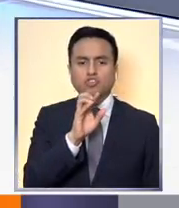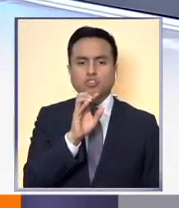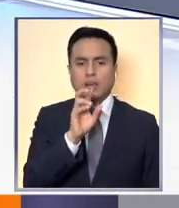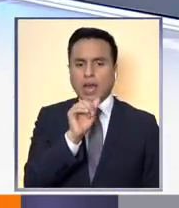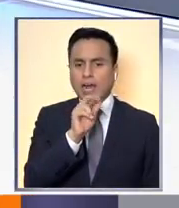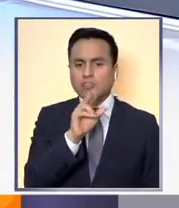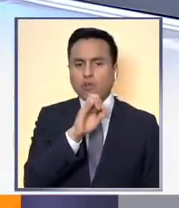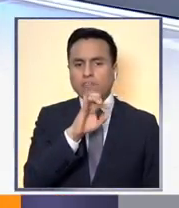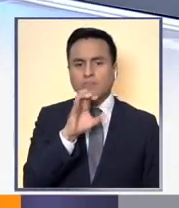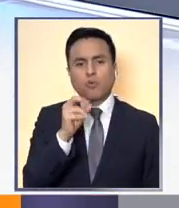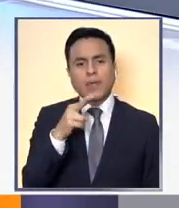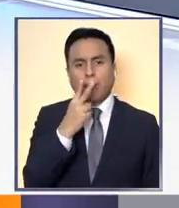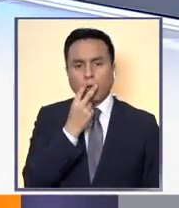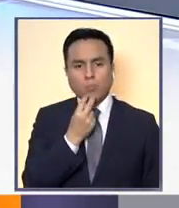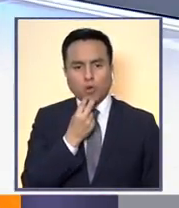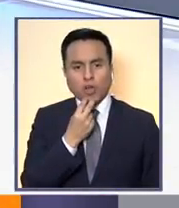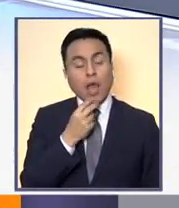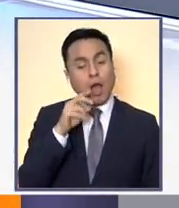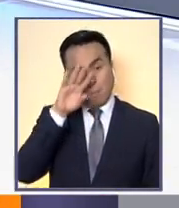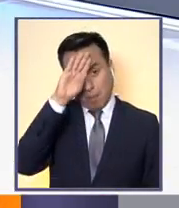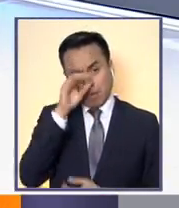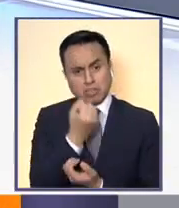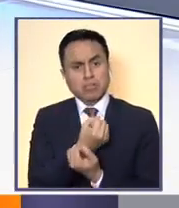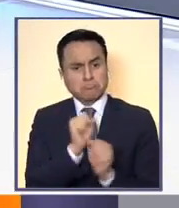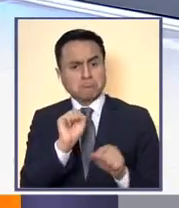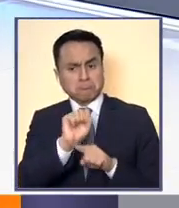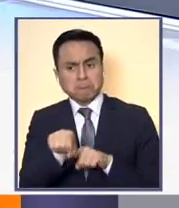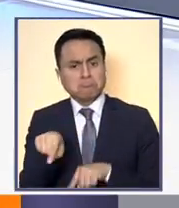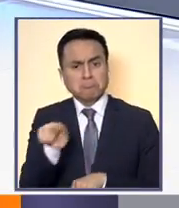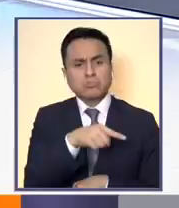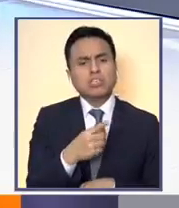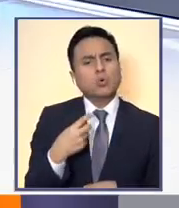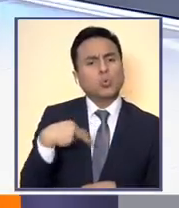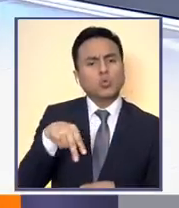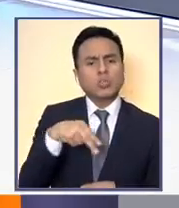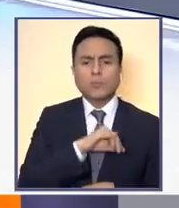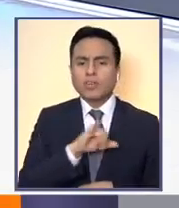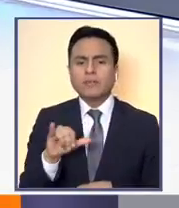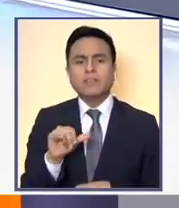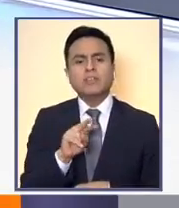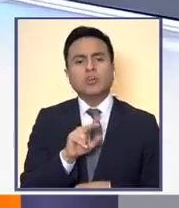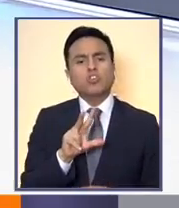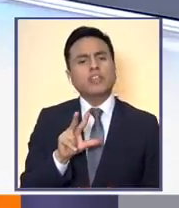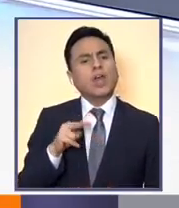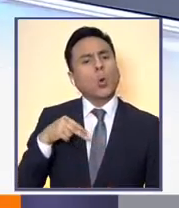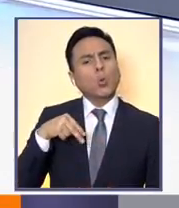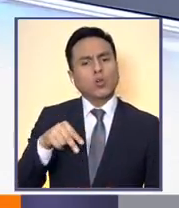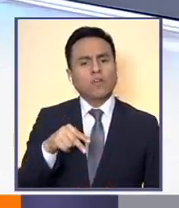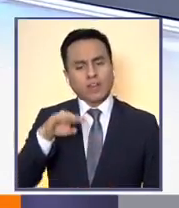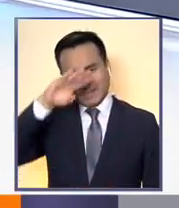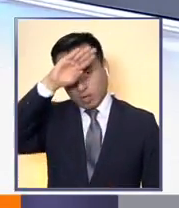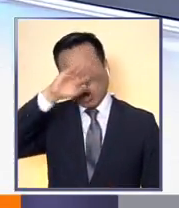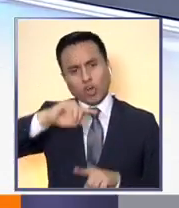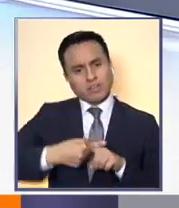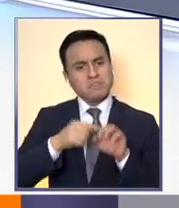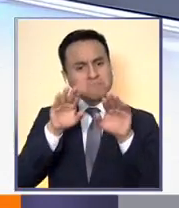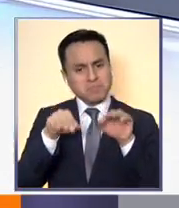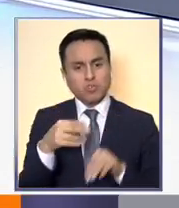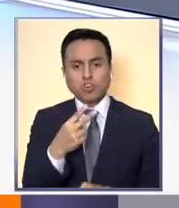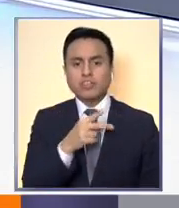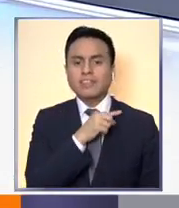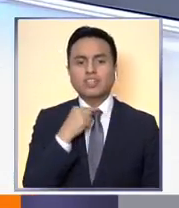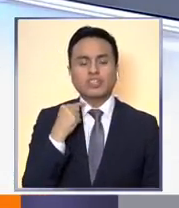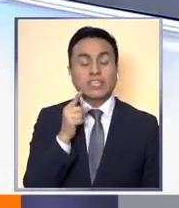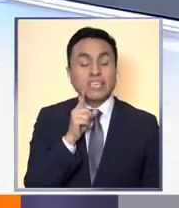El Papa aceptó sus renuncias el 11 de junio. Luego, el 28 de junio, Francisco hizo lo mismo con otros dos sacerdotes. ¿Quiénes fueron